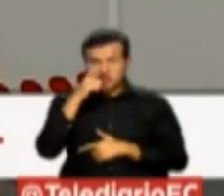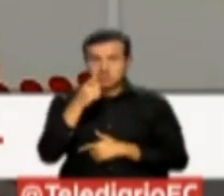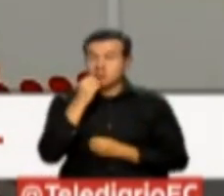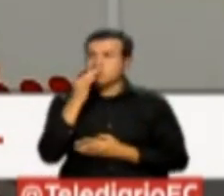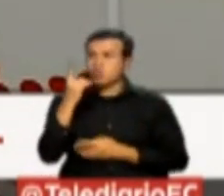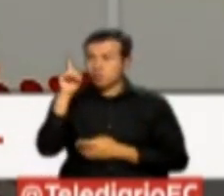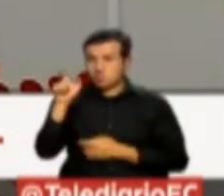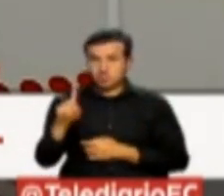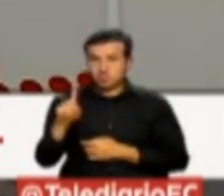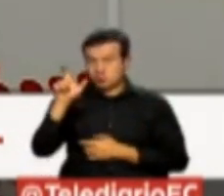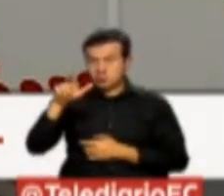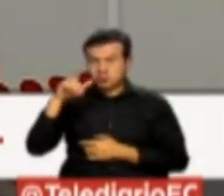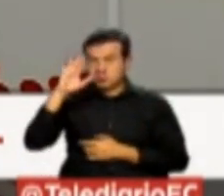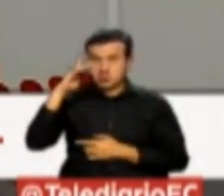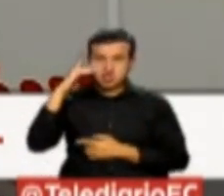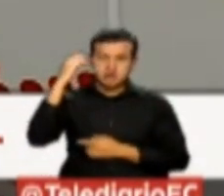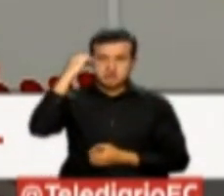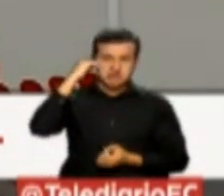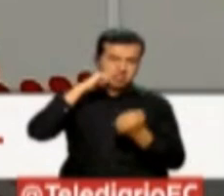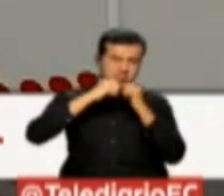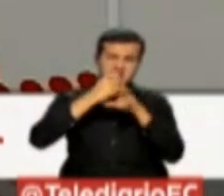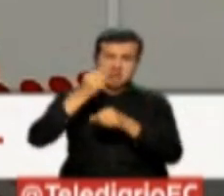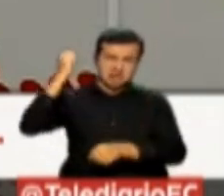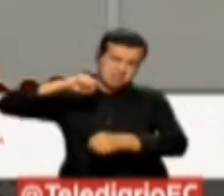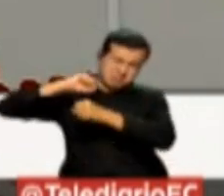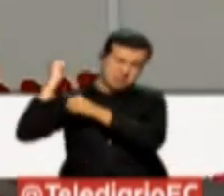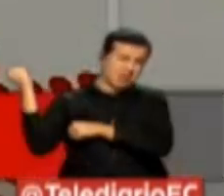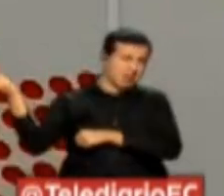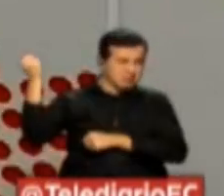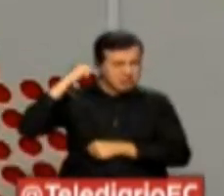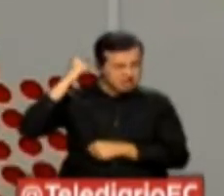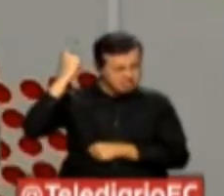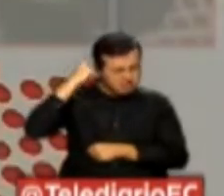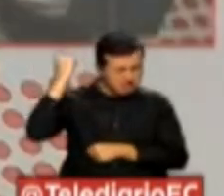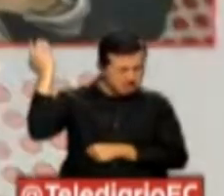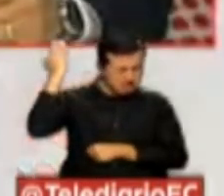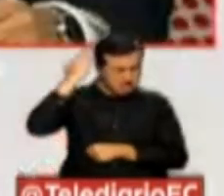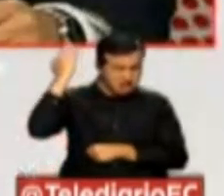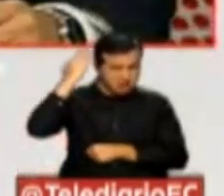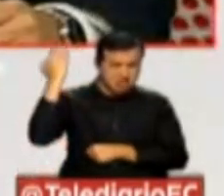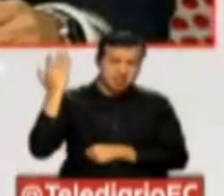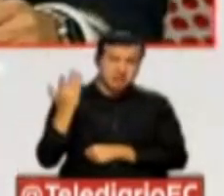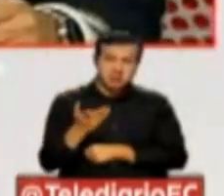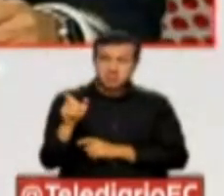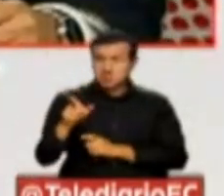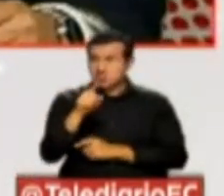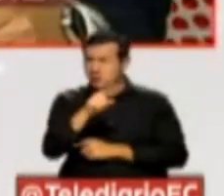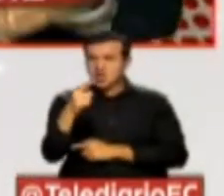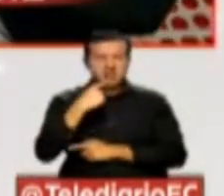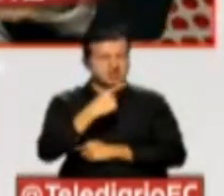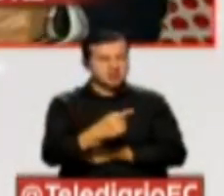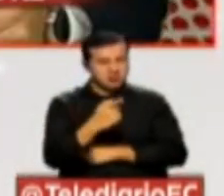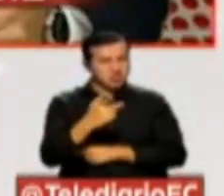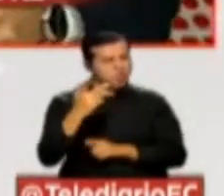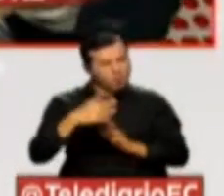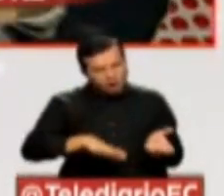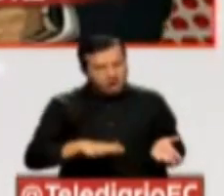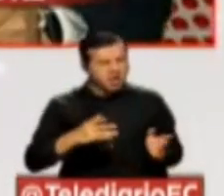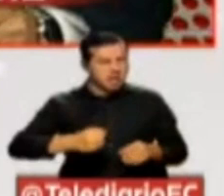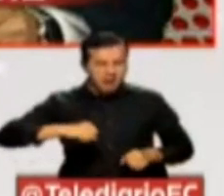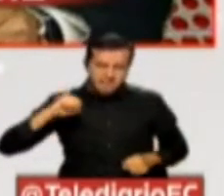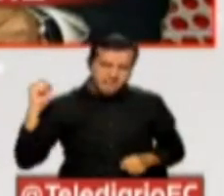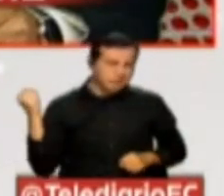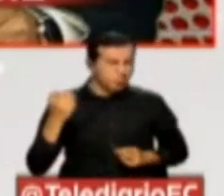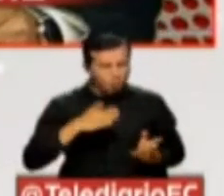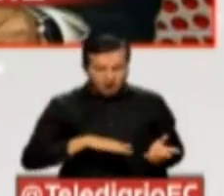donde uno, el más agredido, que recibió batazos en la cabeza, mencionó que en el momento de la agresión, estas personas le decían, muérete,